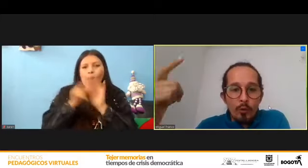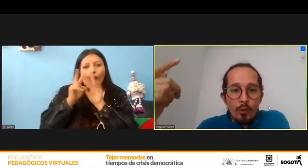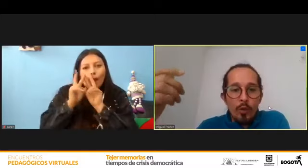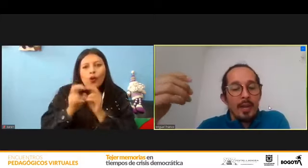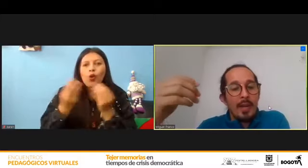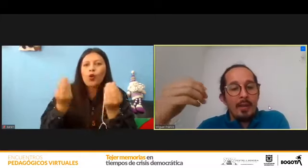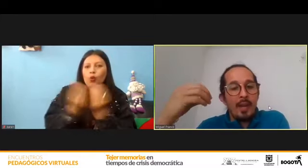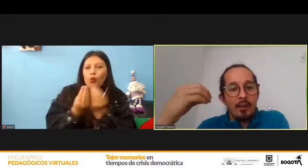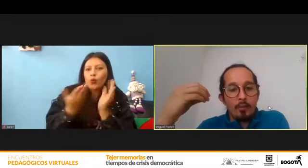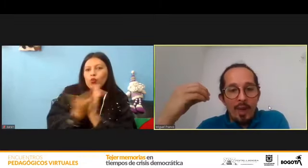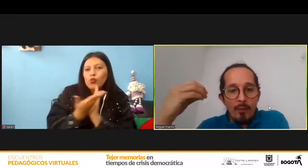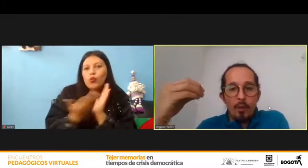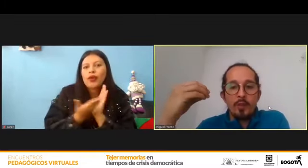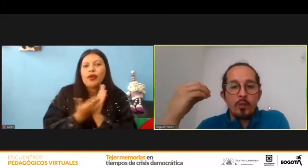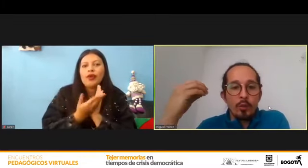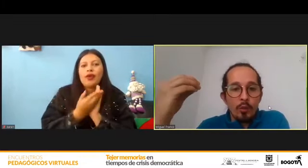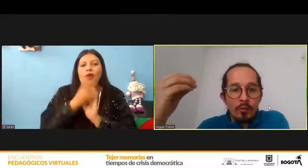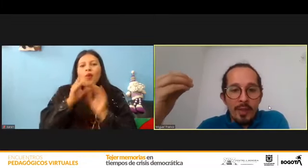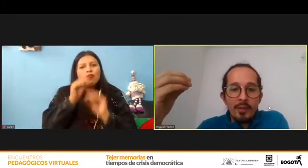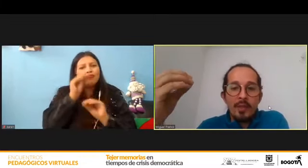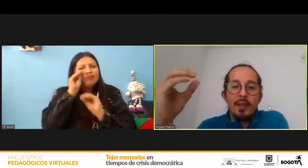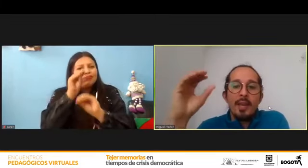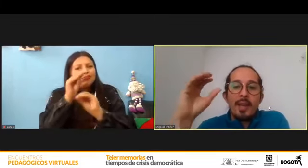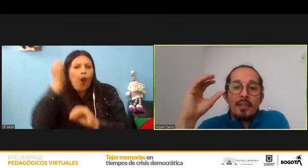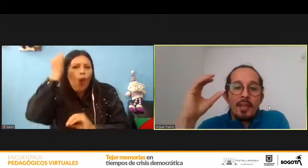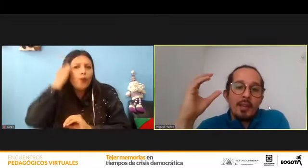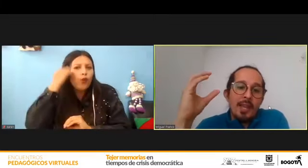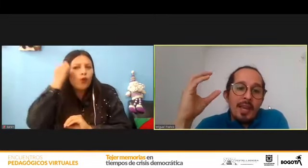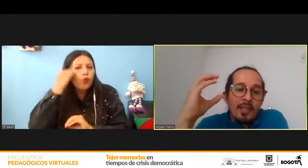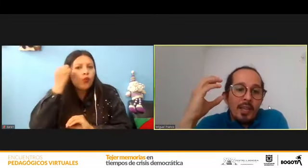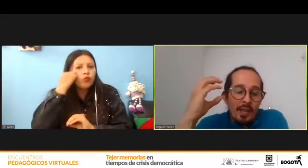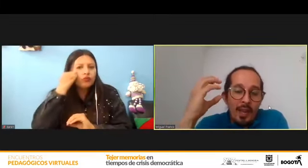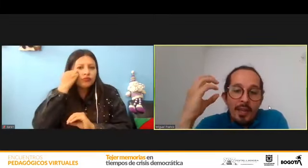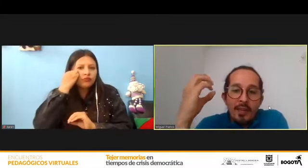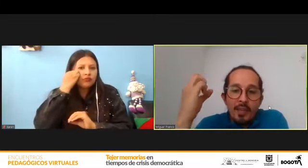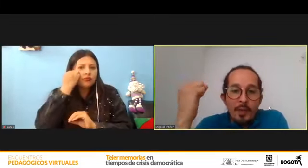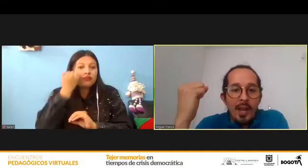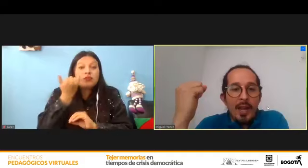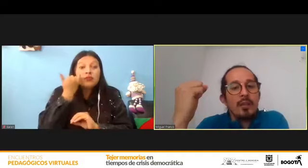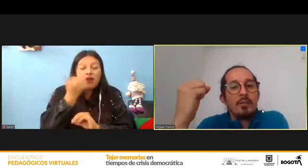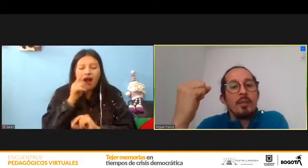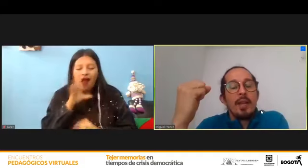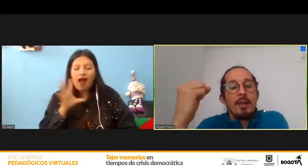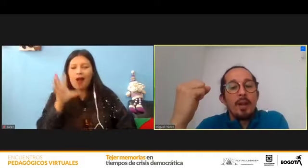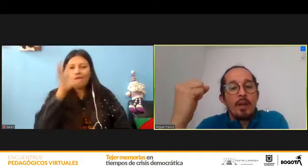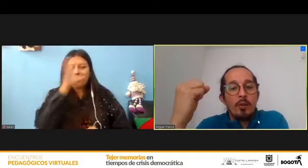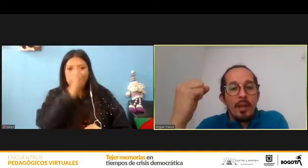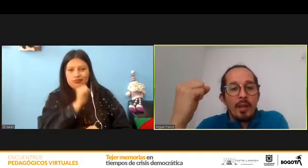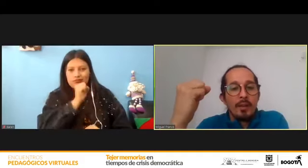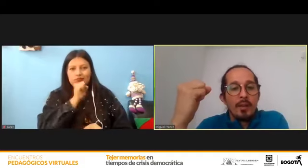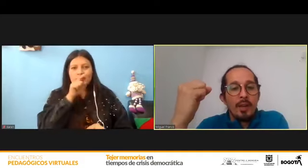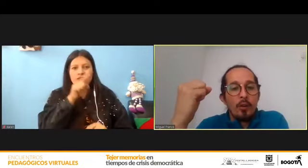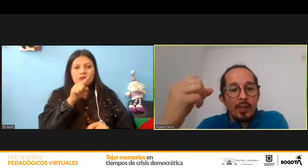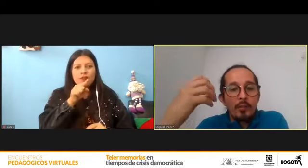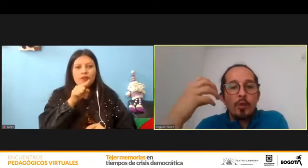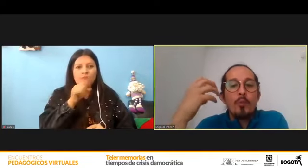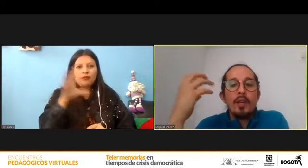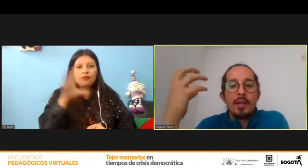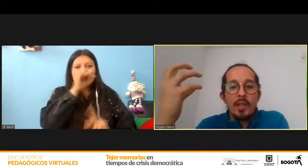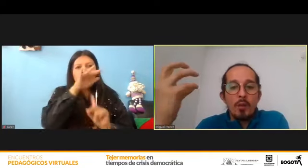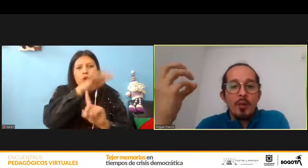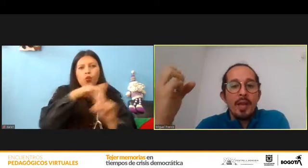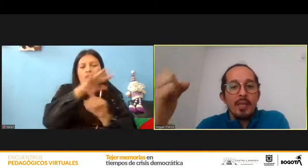grupos de estudio, en el caso de la formación docente, y hay identificadas en el marco, en el